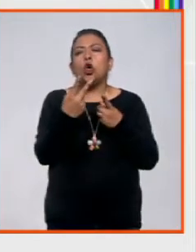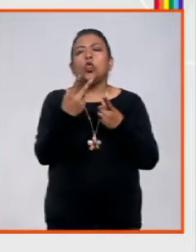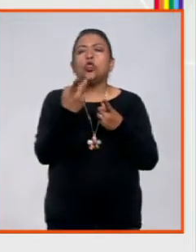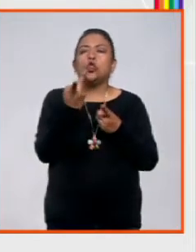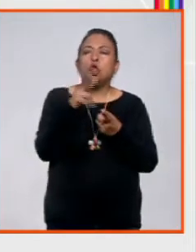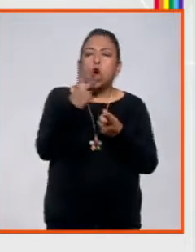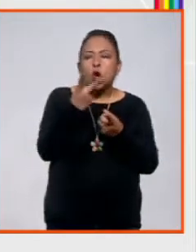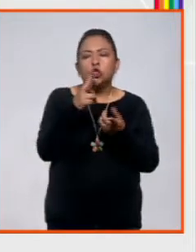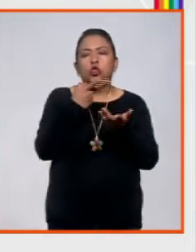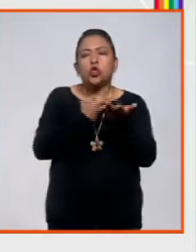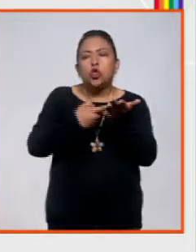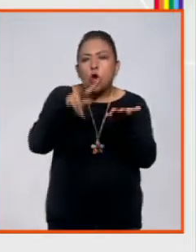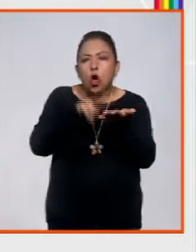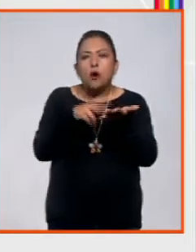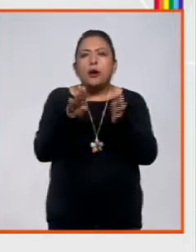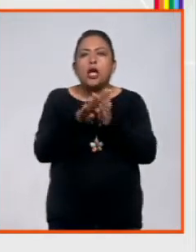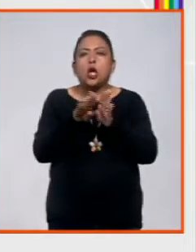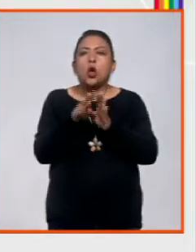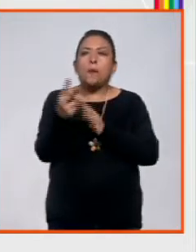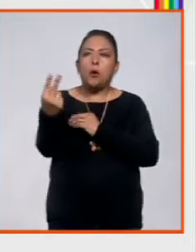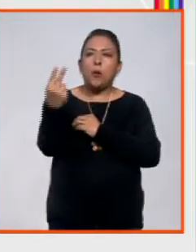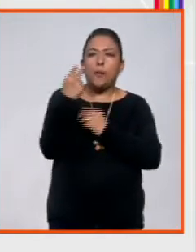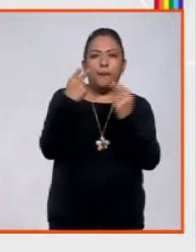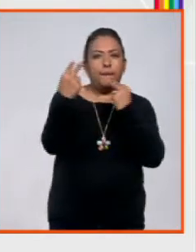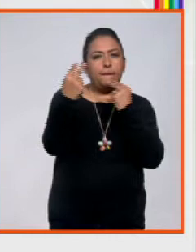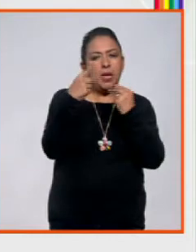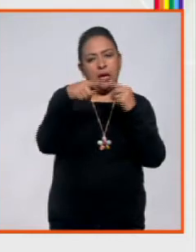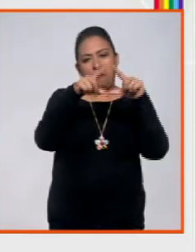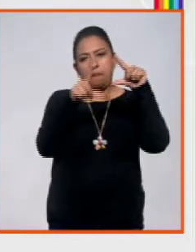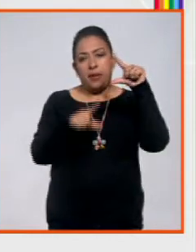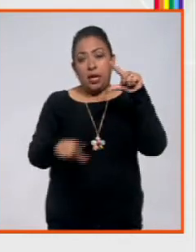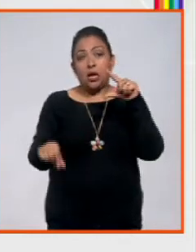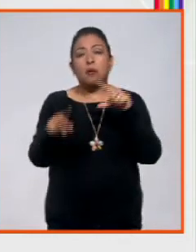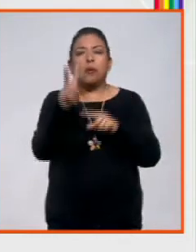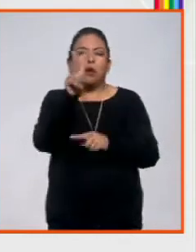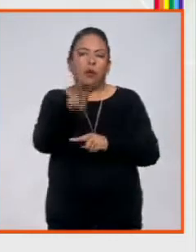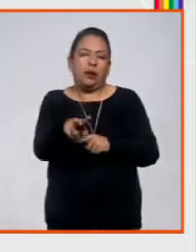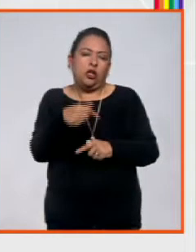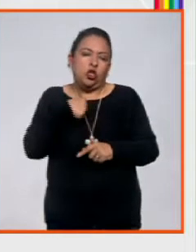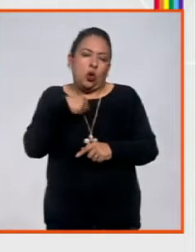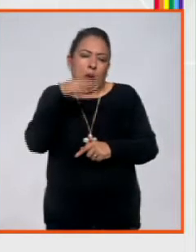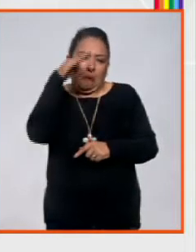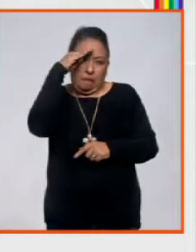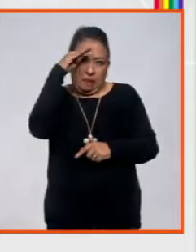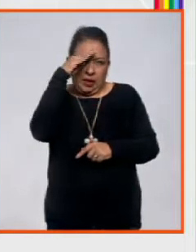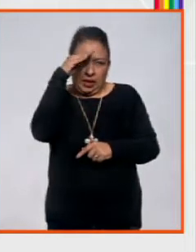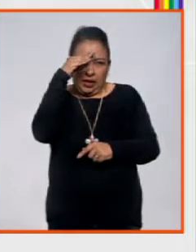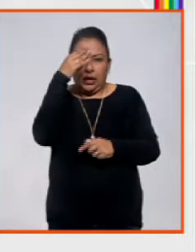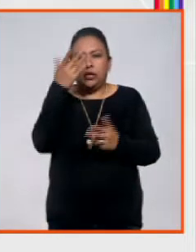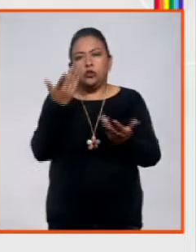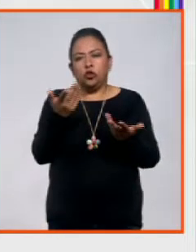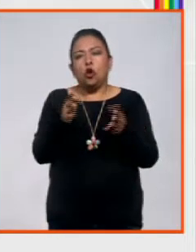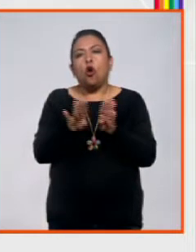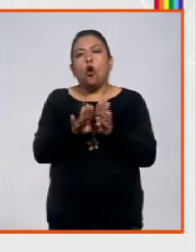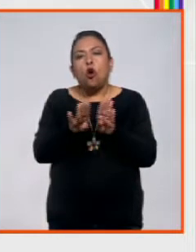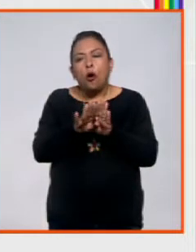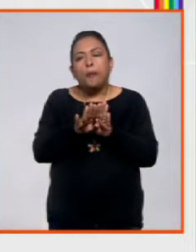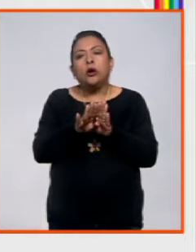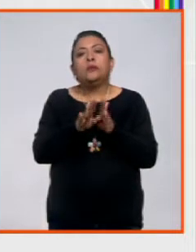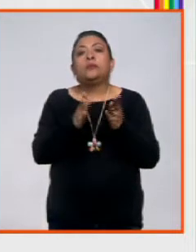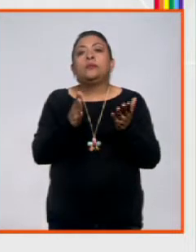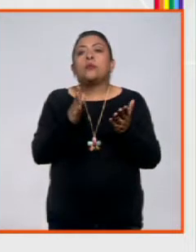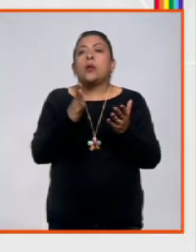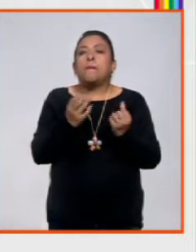dual de cómo está siendo observado méxico pero te diría que a grosso modo en el software o lo que tiene que ver con